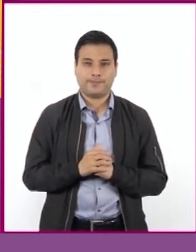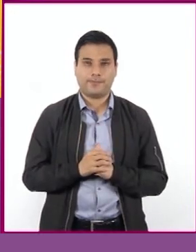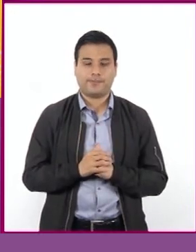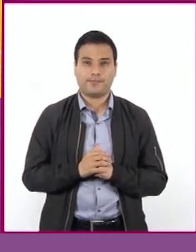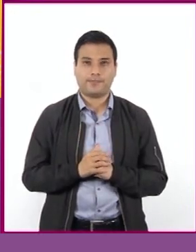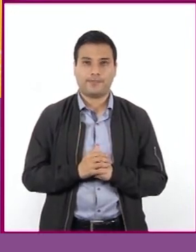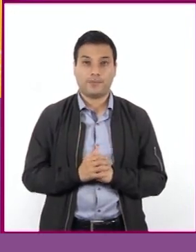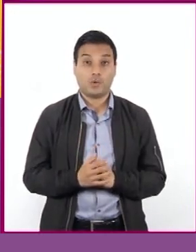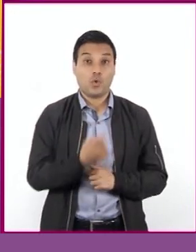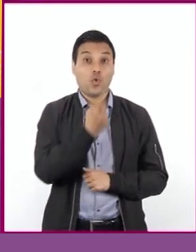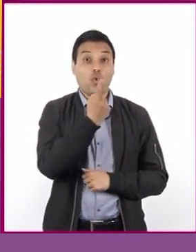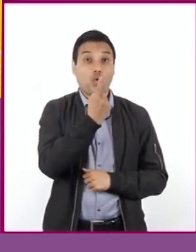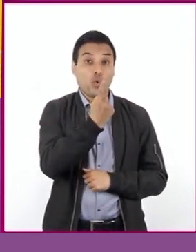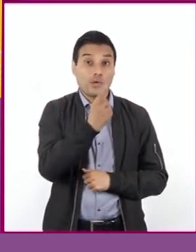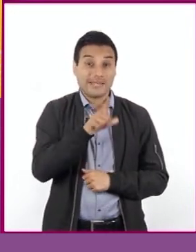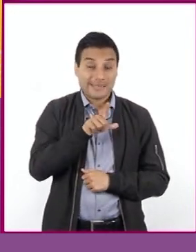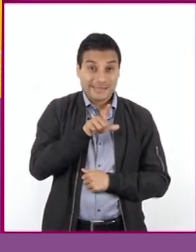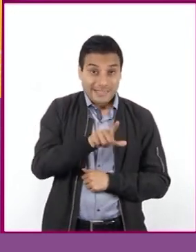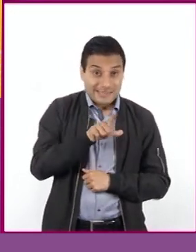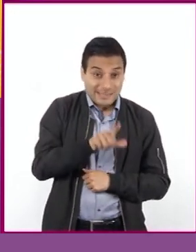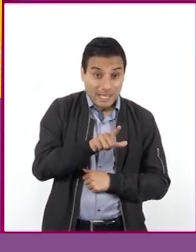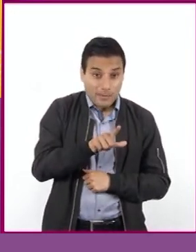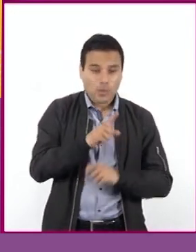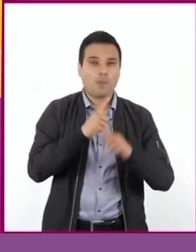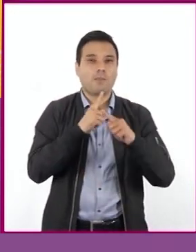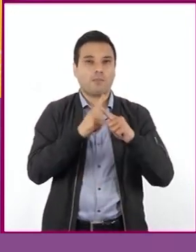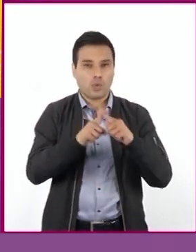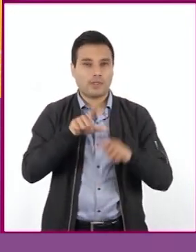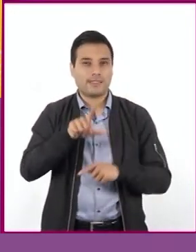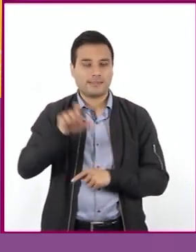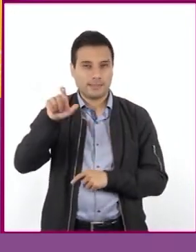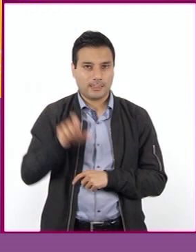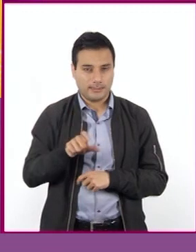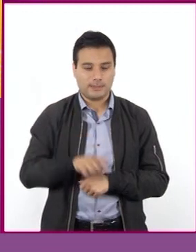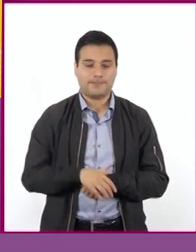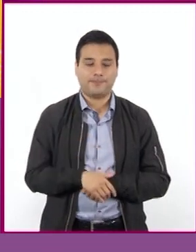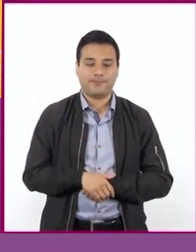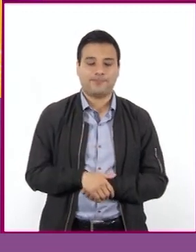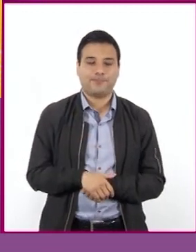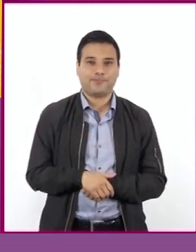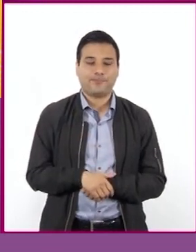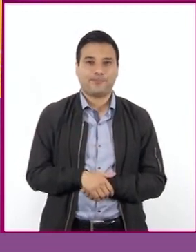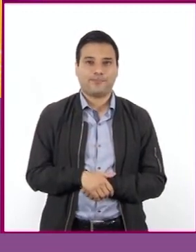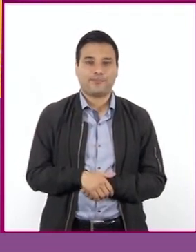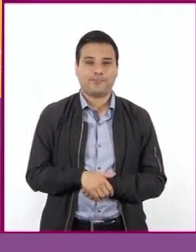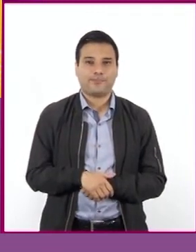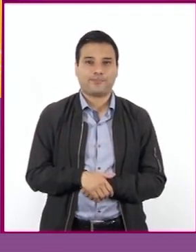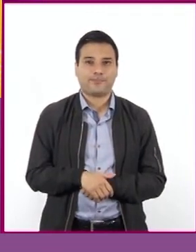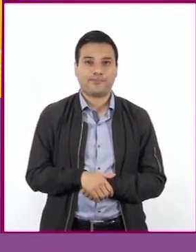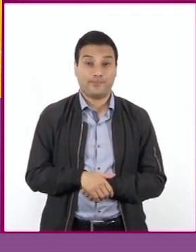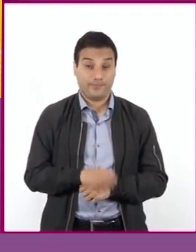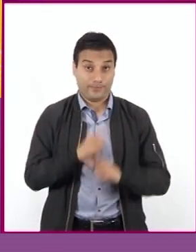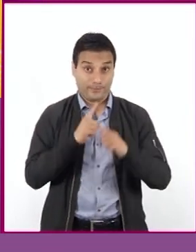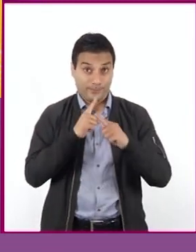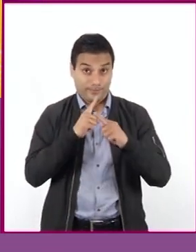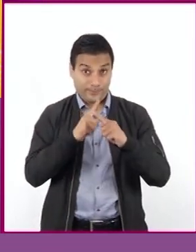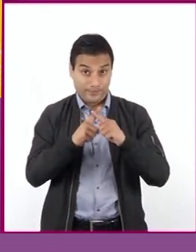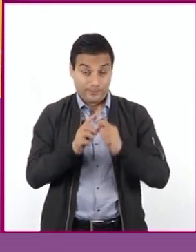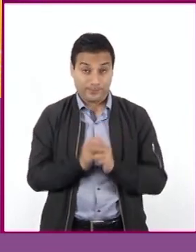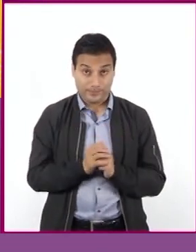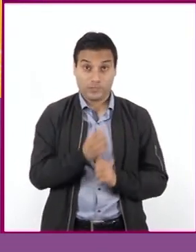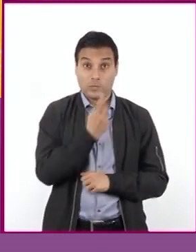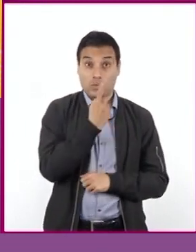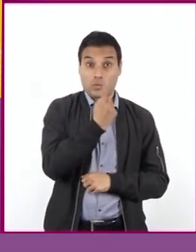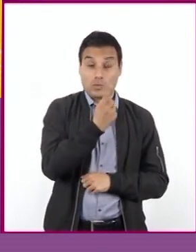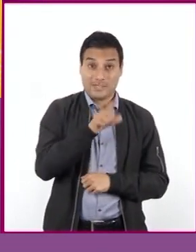multiplicaremos por un 17avo, ambos miembros de la ecuación. Al multiplicar un 17avo